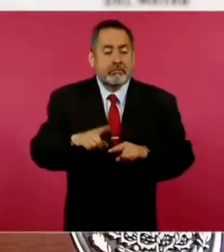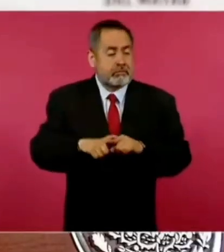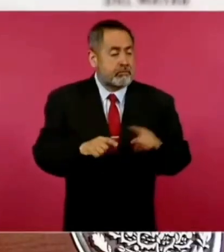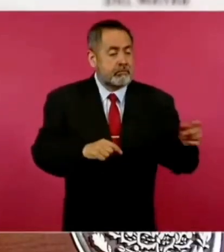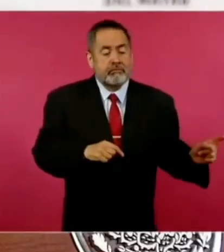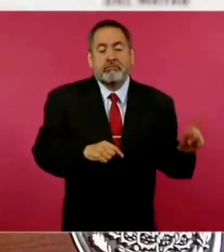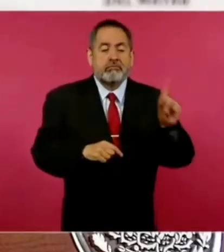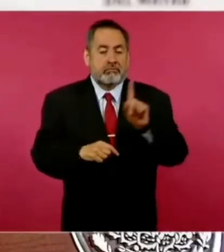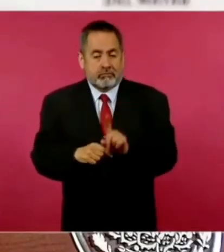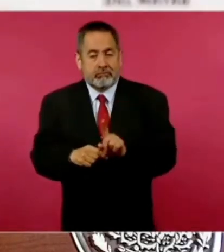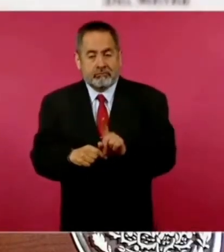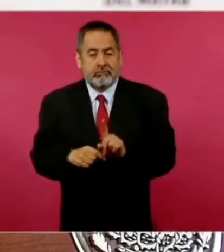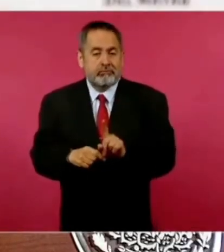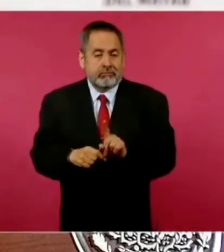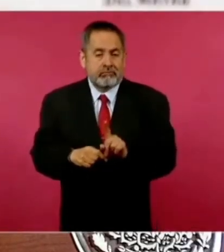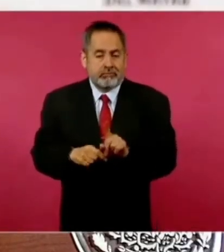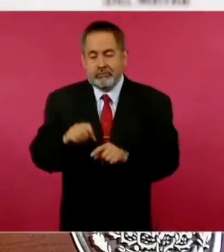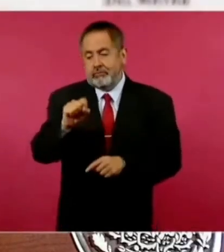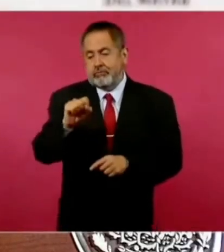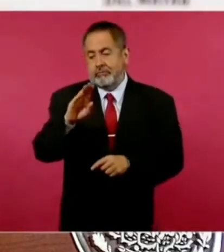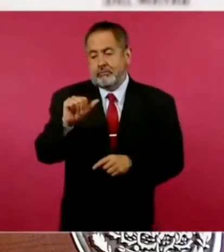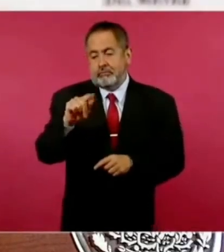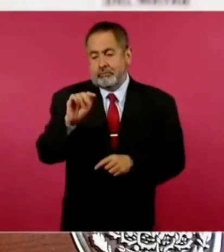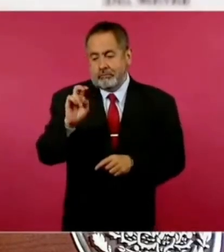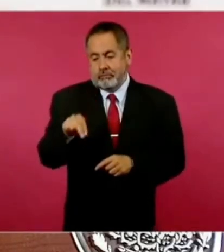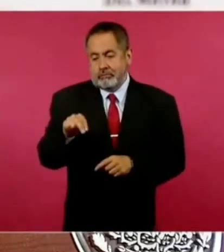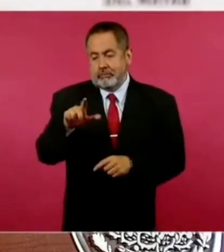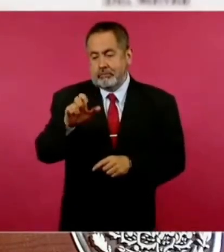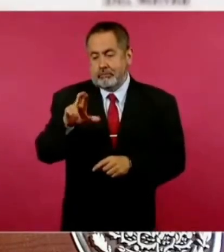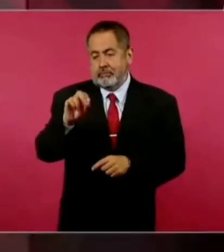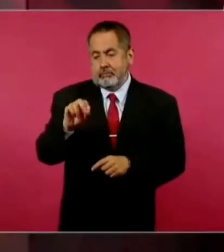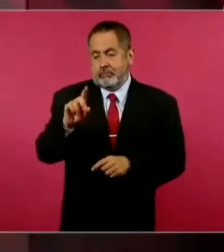Corte, Sebastián Lerdo de Tejada.